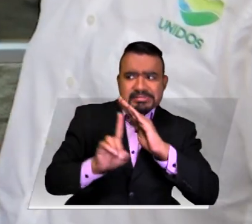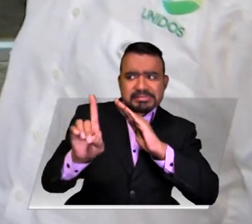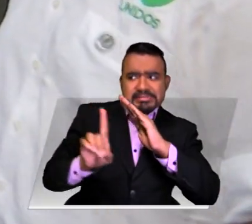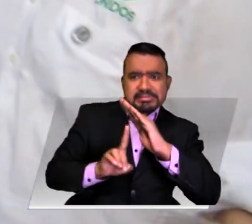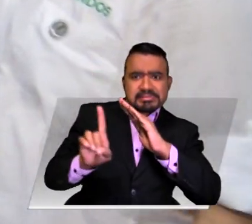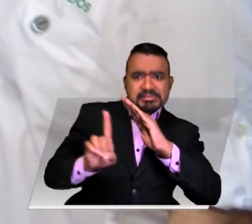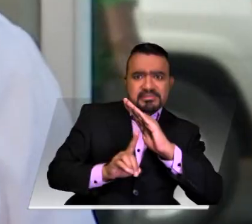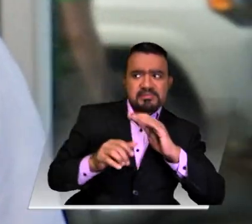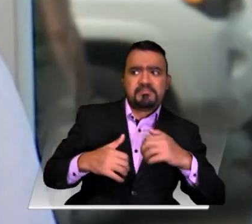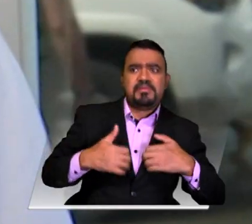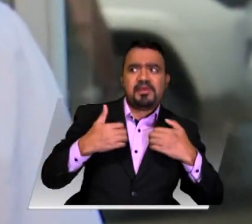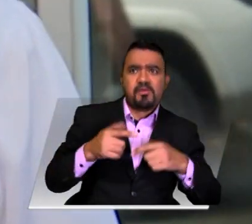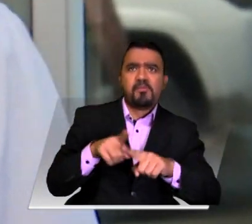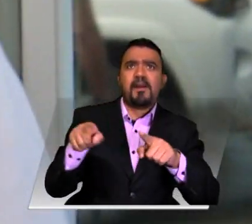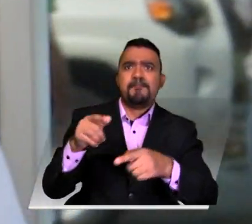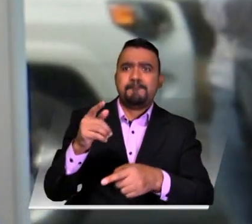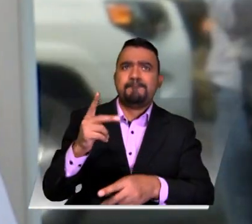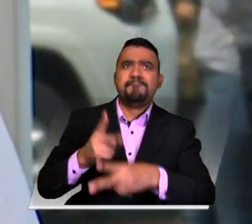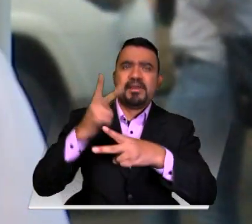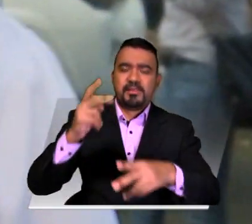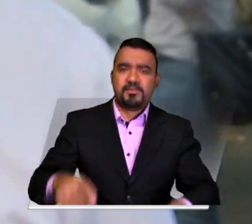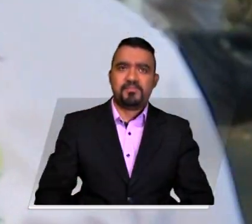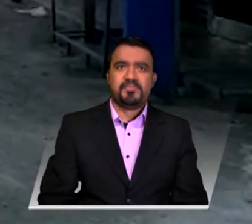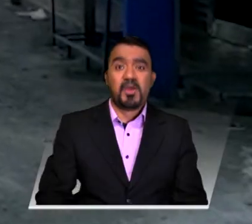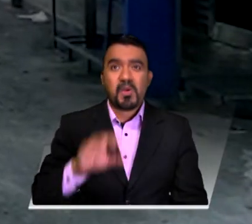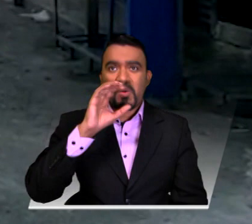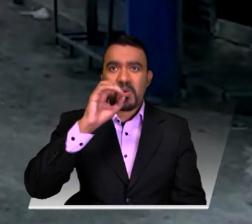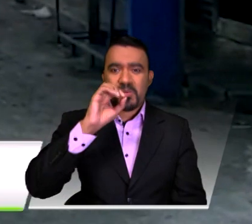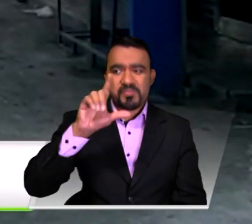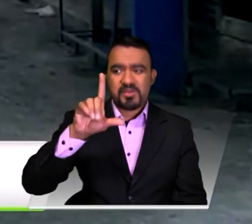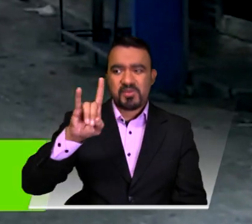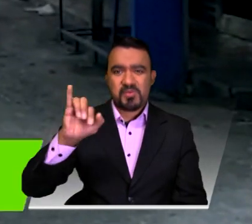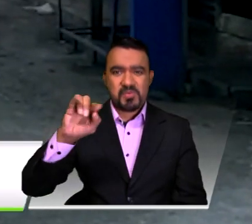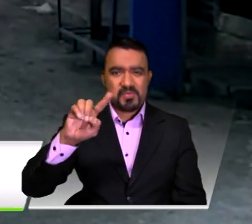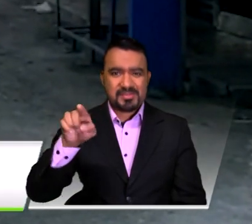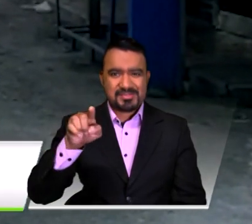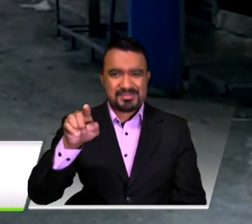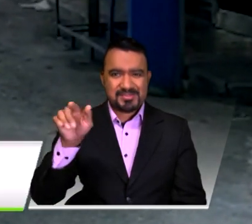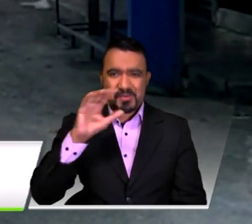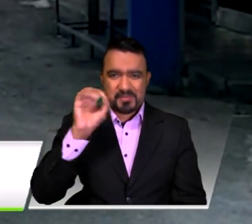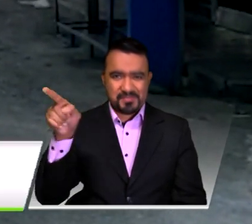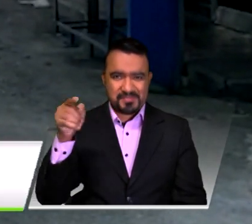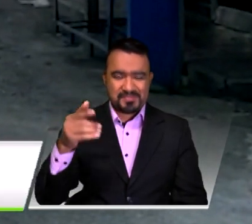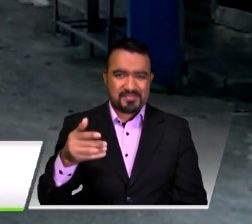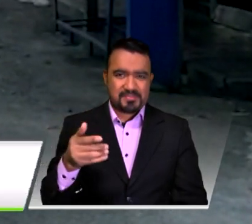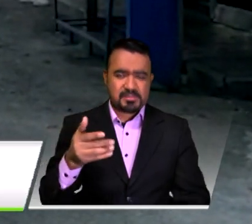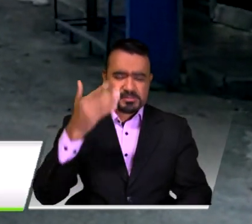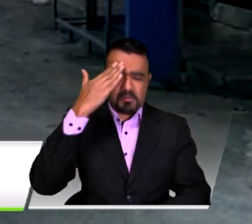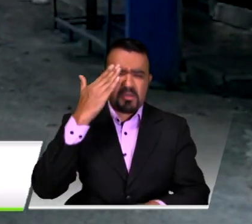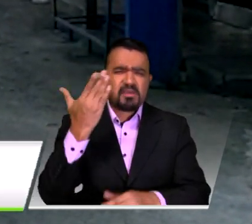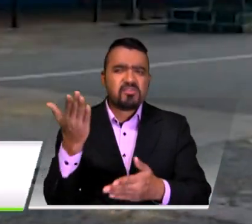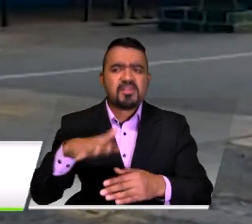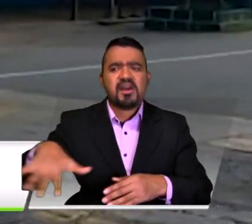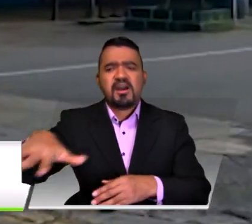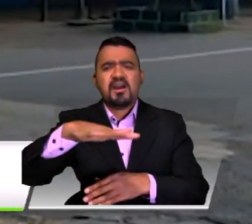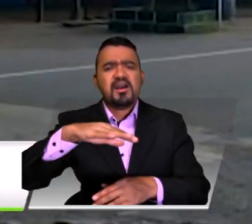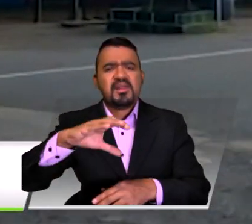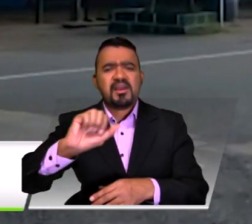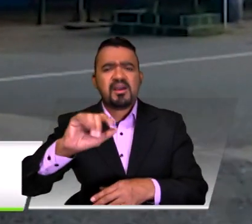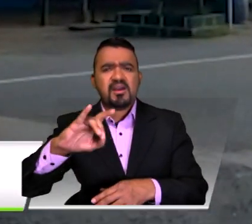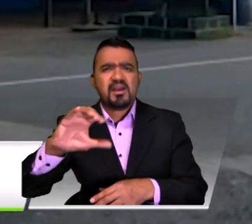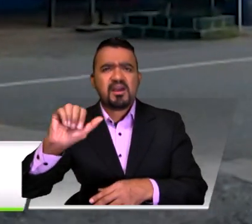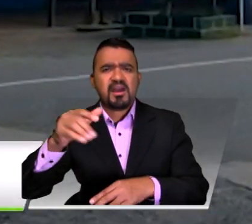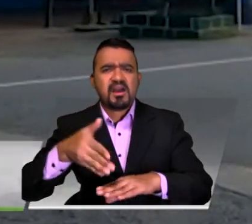de gobierno de antioquia luis fernando suárez dio a conocer que en las pasadas horas fueron capturadas en el mango cauca varias personas que se encontraban